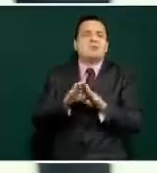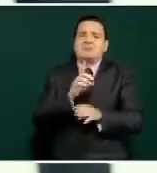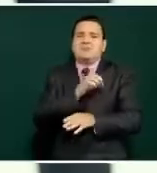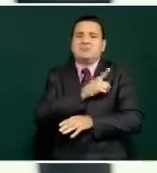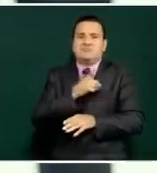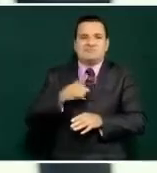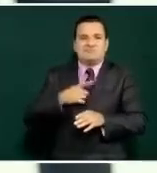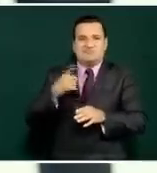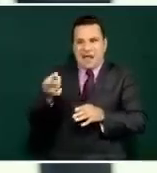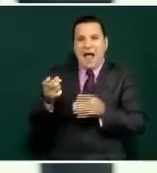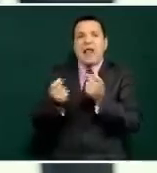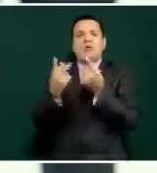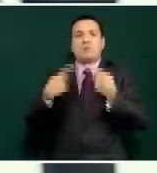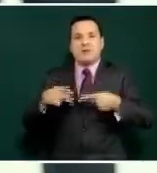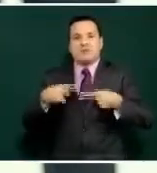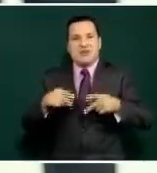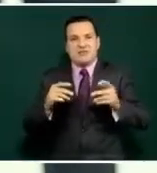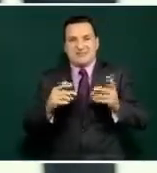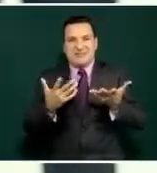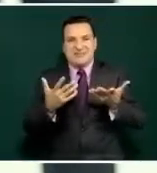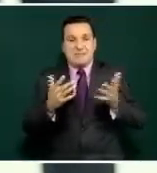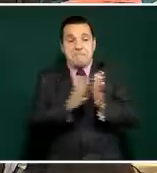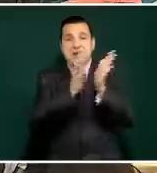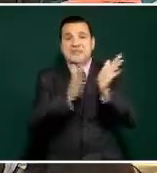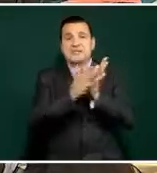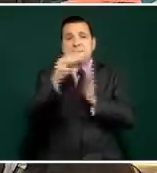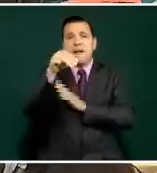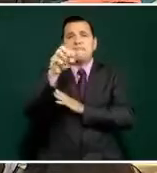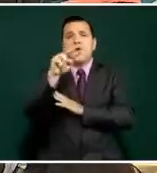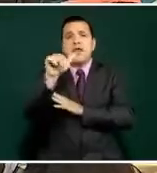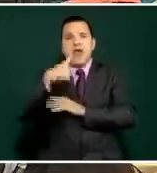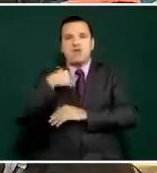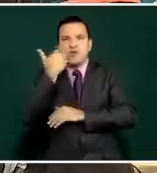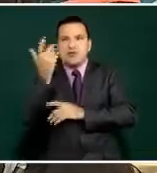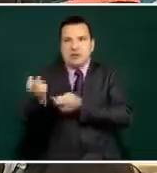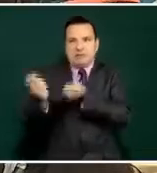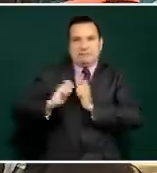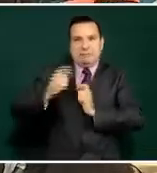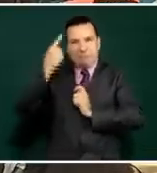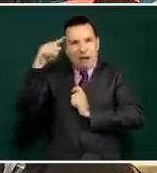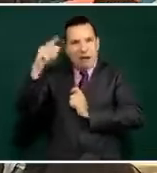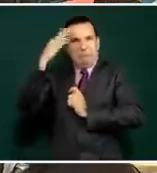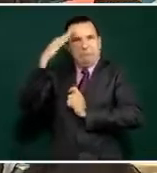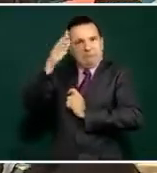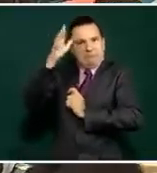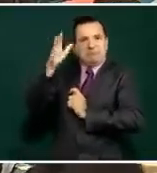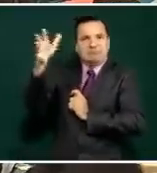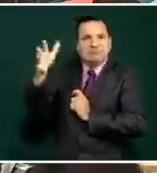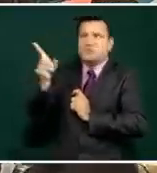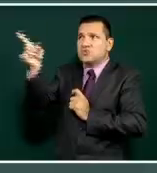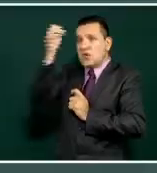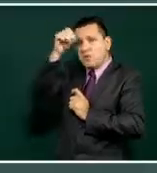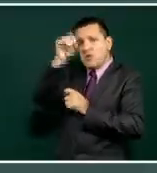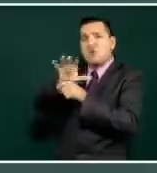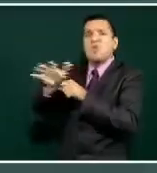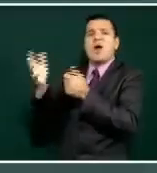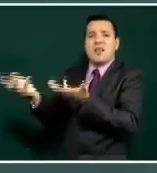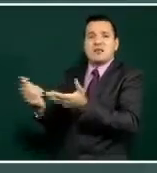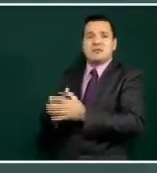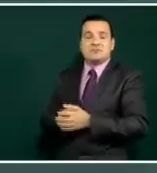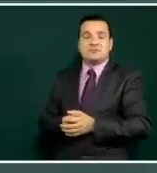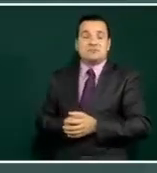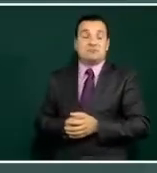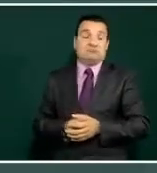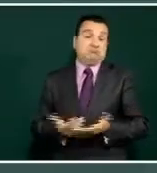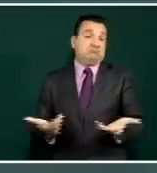el partido, queriendo quedarse con el partido de Morena. ¿Cuál es su opinión y su postura sobre este tema? Pues no tengo